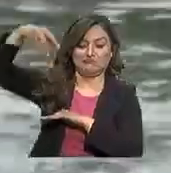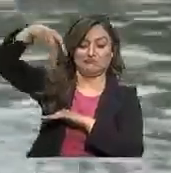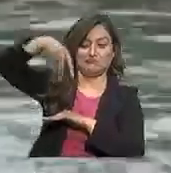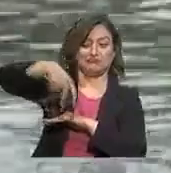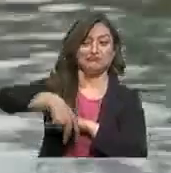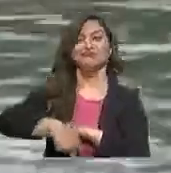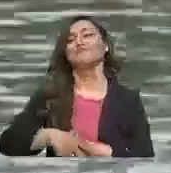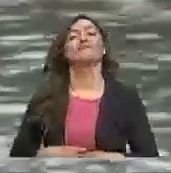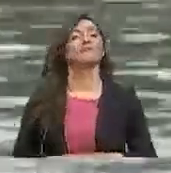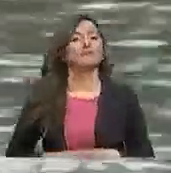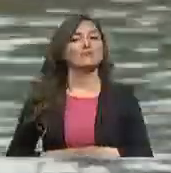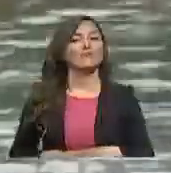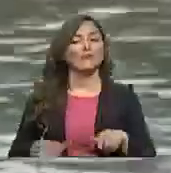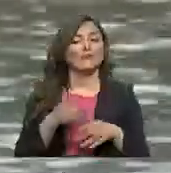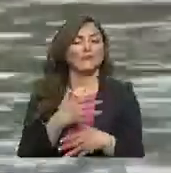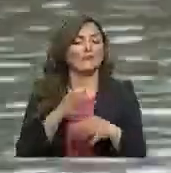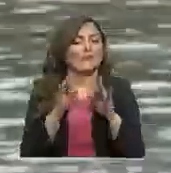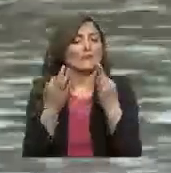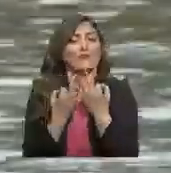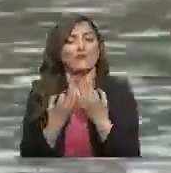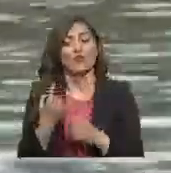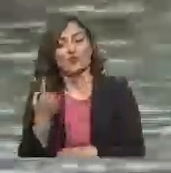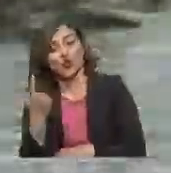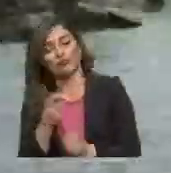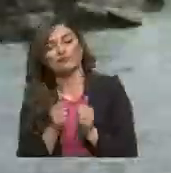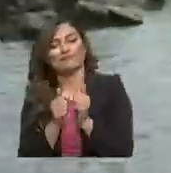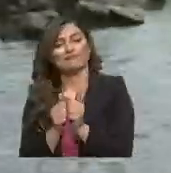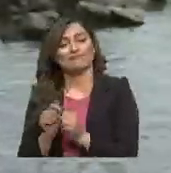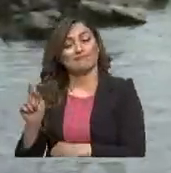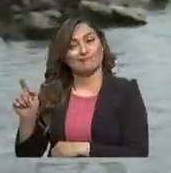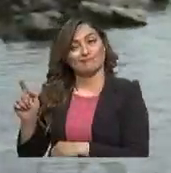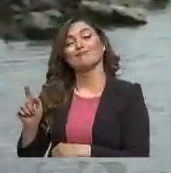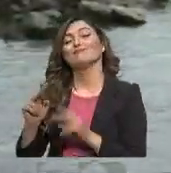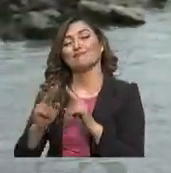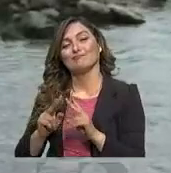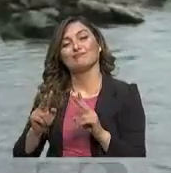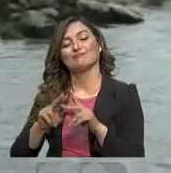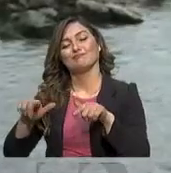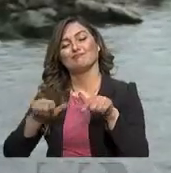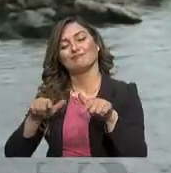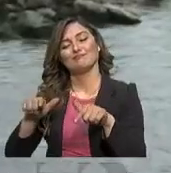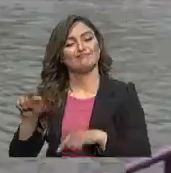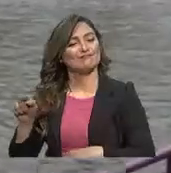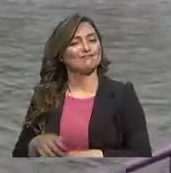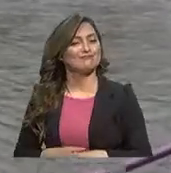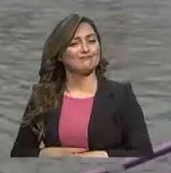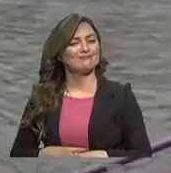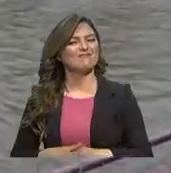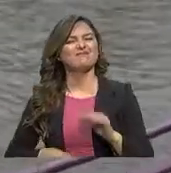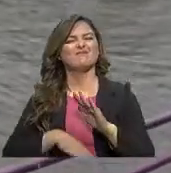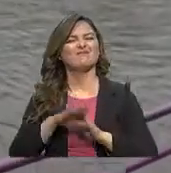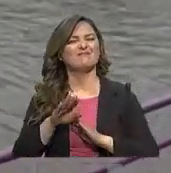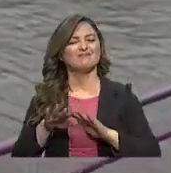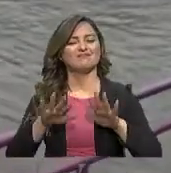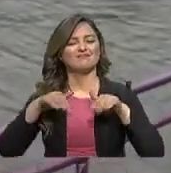Si está buscando un lugar para disfrutar en familia, solo o acompañado, pues no puede dejar de conocer el complejo Río Tigre, o más conocido como el